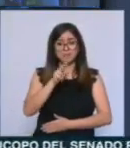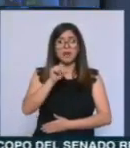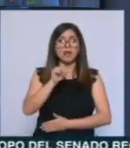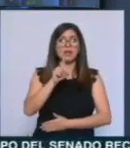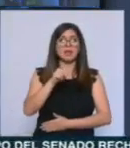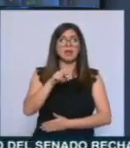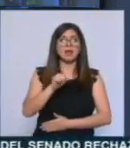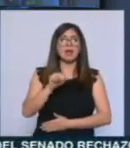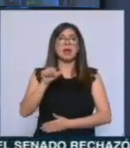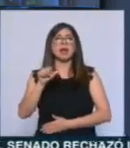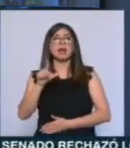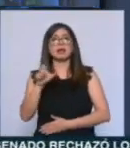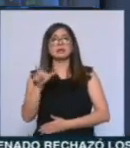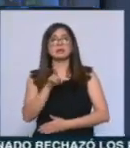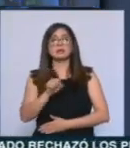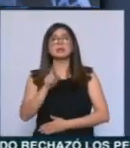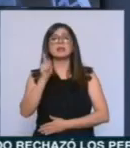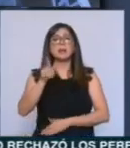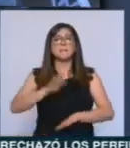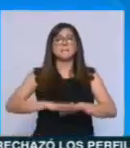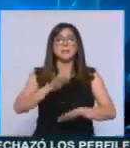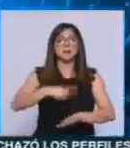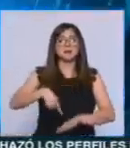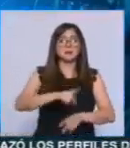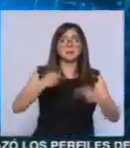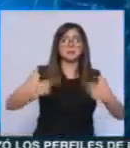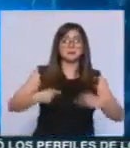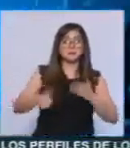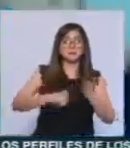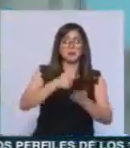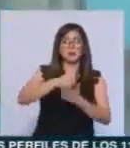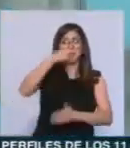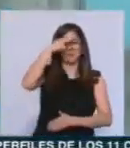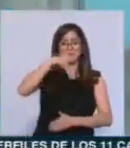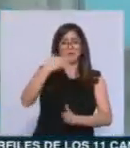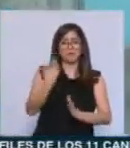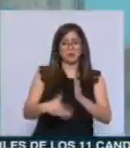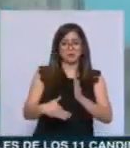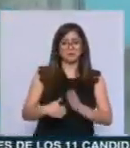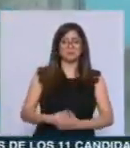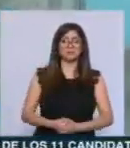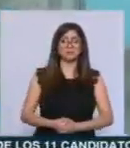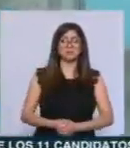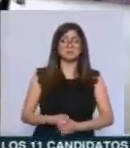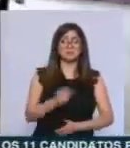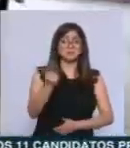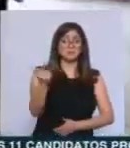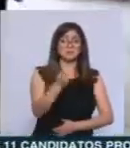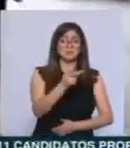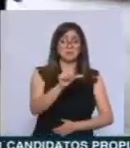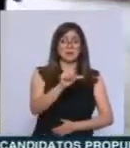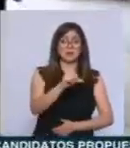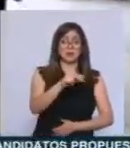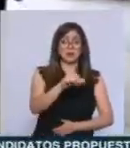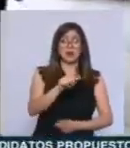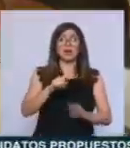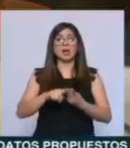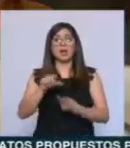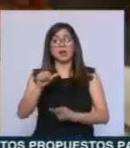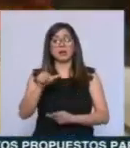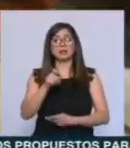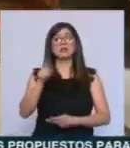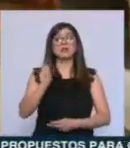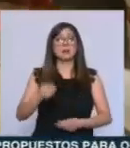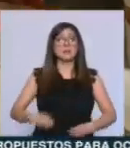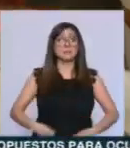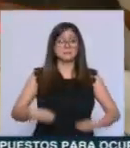que enfrentan miles de capitalinos. Vamos a conocerlo. Ellos son Adriana y Alexis. Llevan viviendo juntos 3 años y están